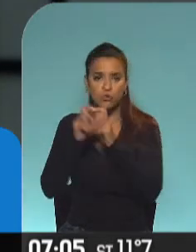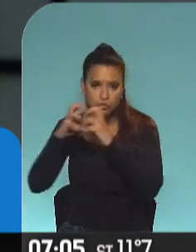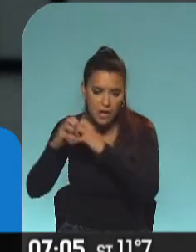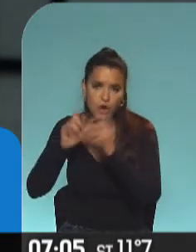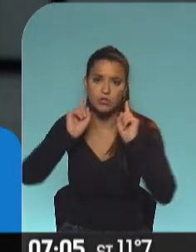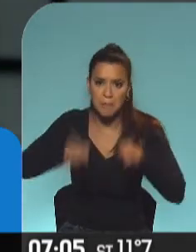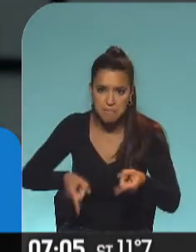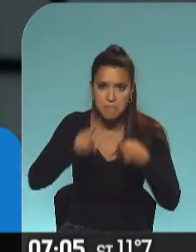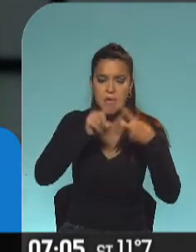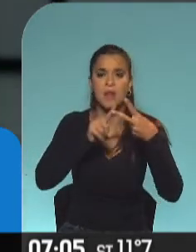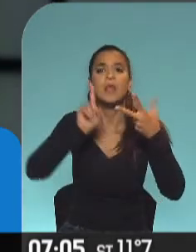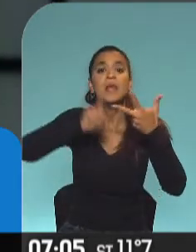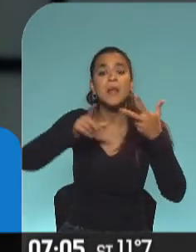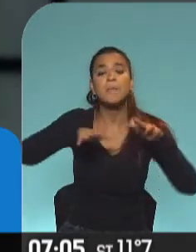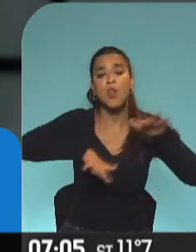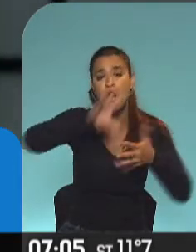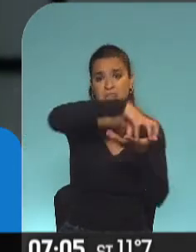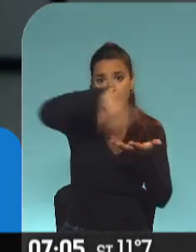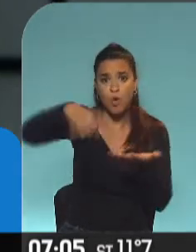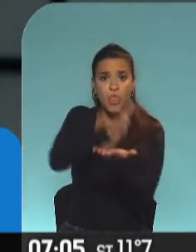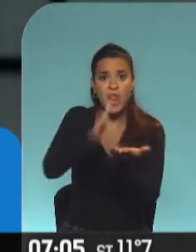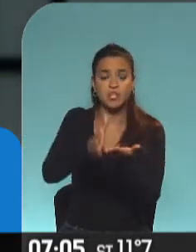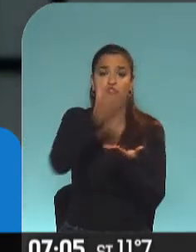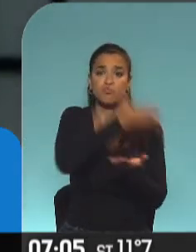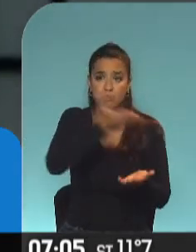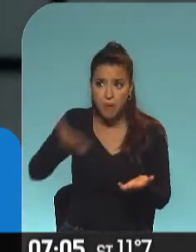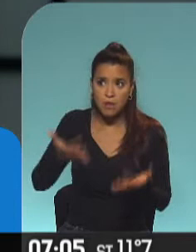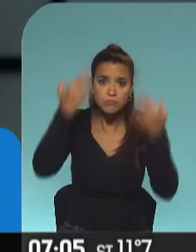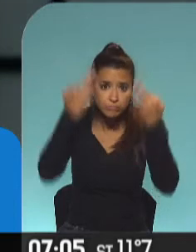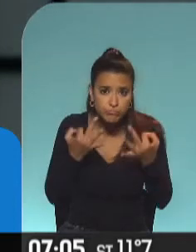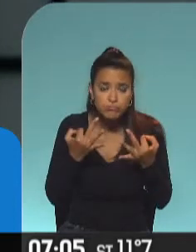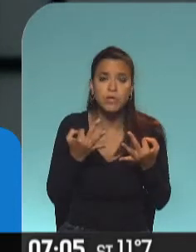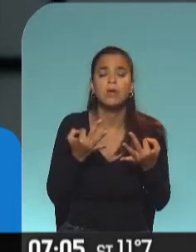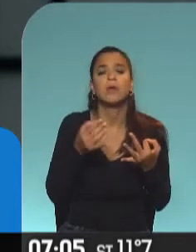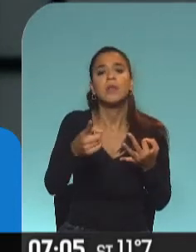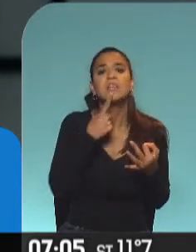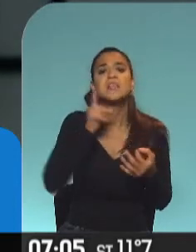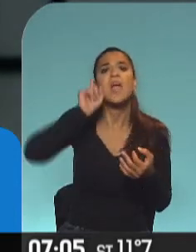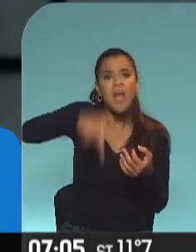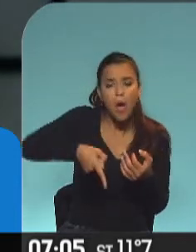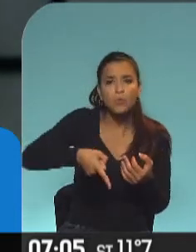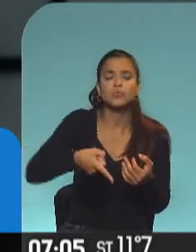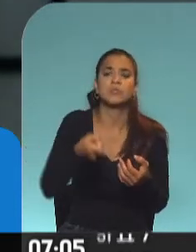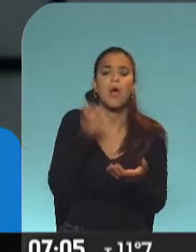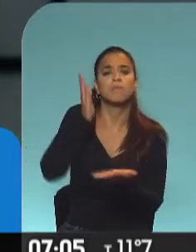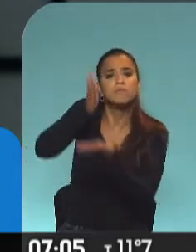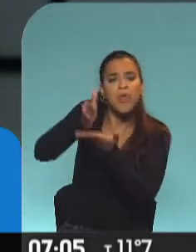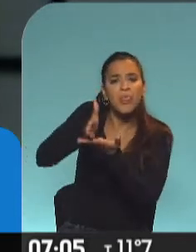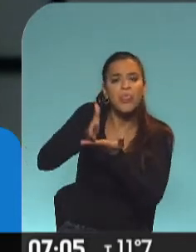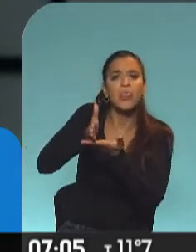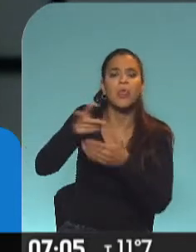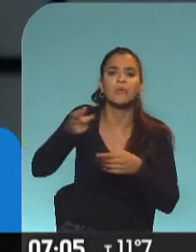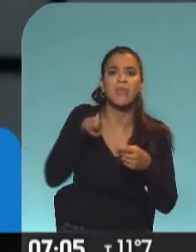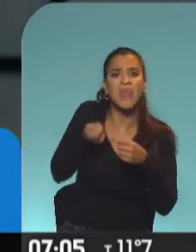Magistratura y organismos de derechos humanos, donde precisamente se tratan las causas por delitos de lesa humanidad que están trabadas